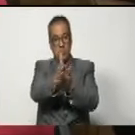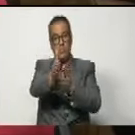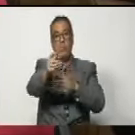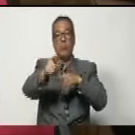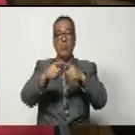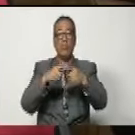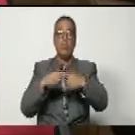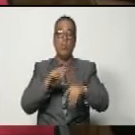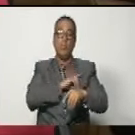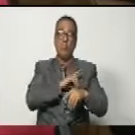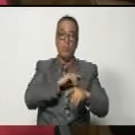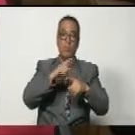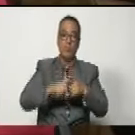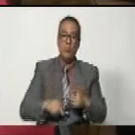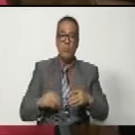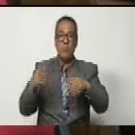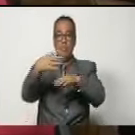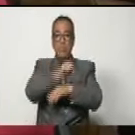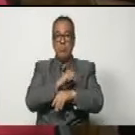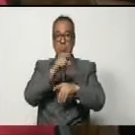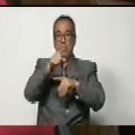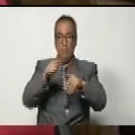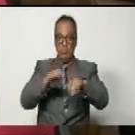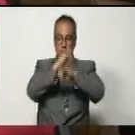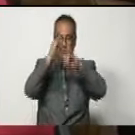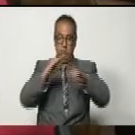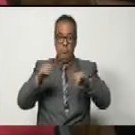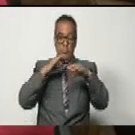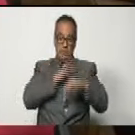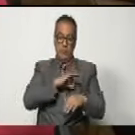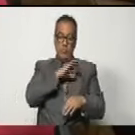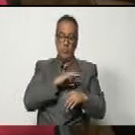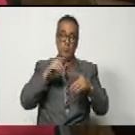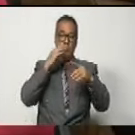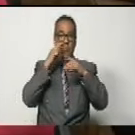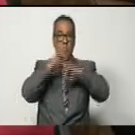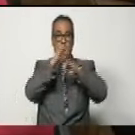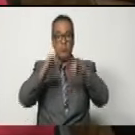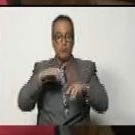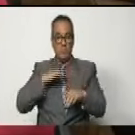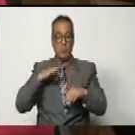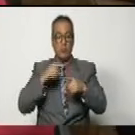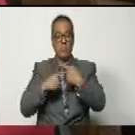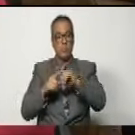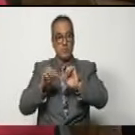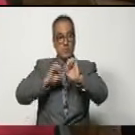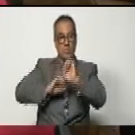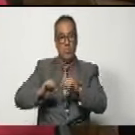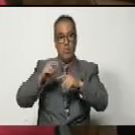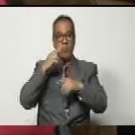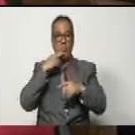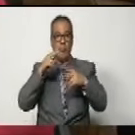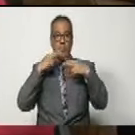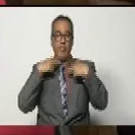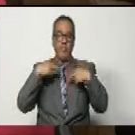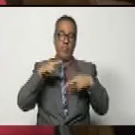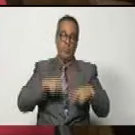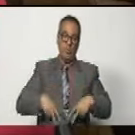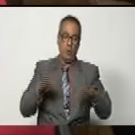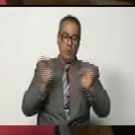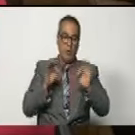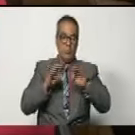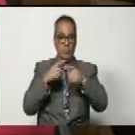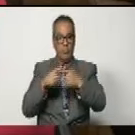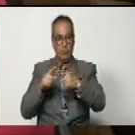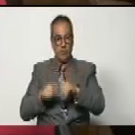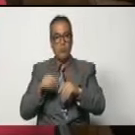disfruten los derechos humanos y alcancen la suprema felicidad social, sin discriminaciones por motivos de origen étnico, religioso,